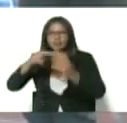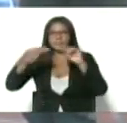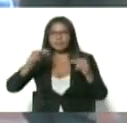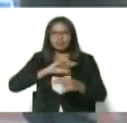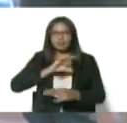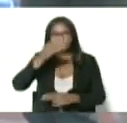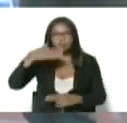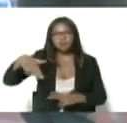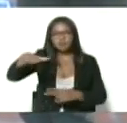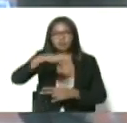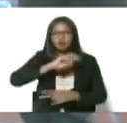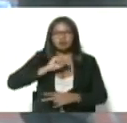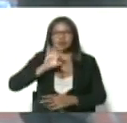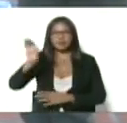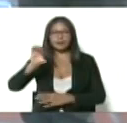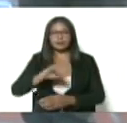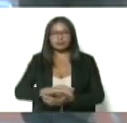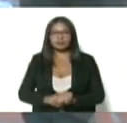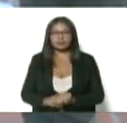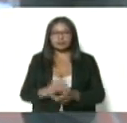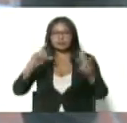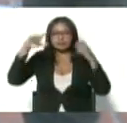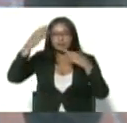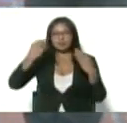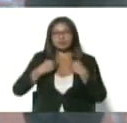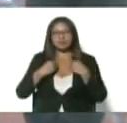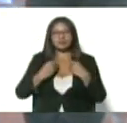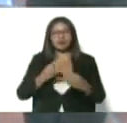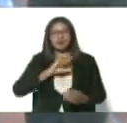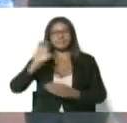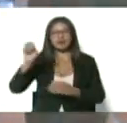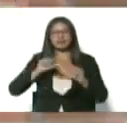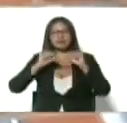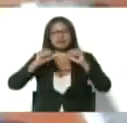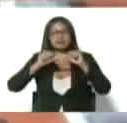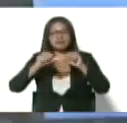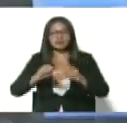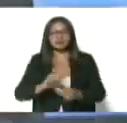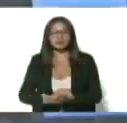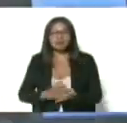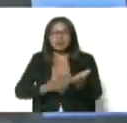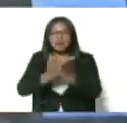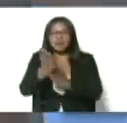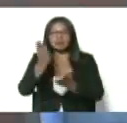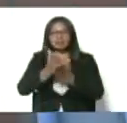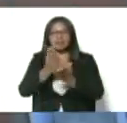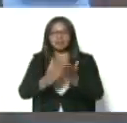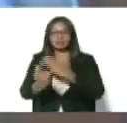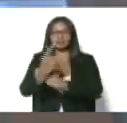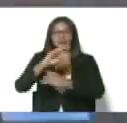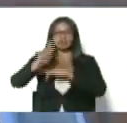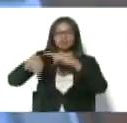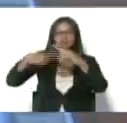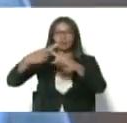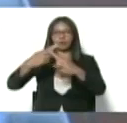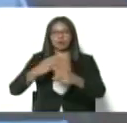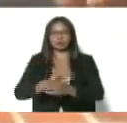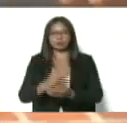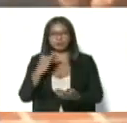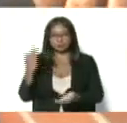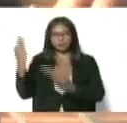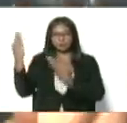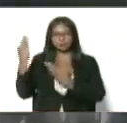pueblo para nuestra patria chávez vive leales siempre para adelante